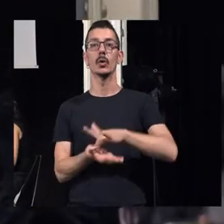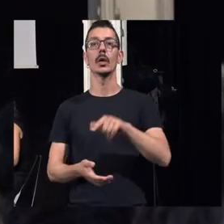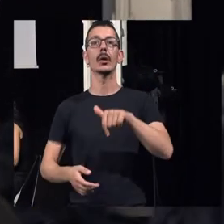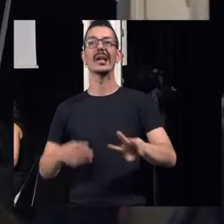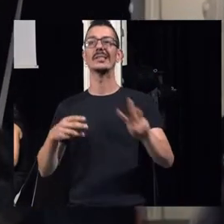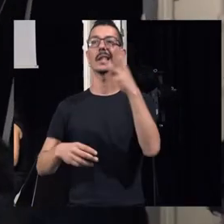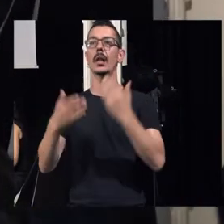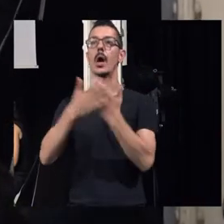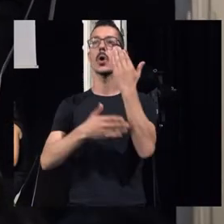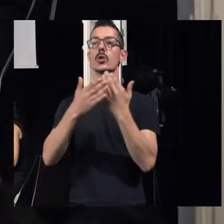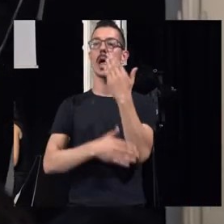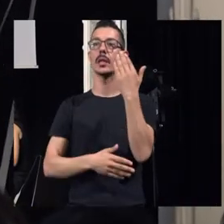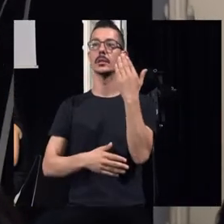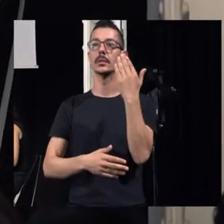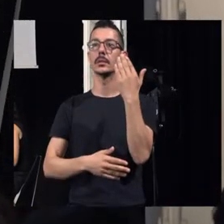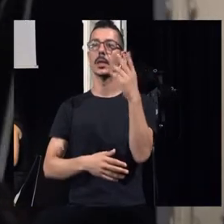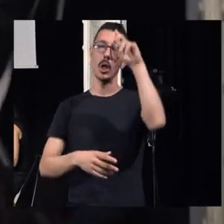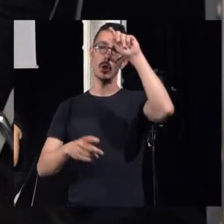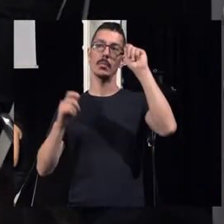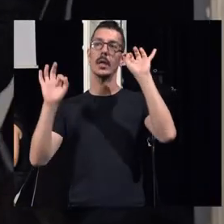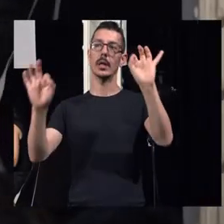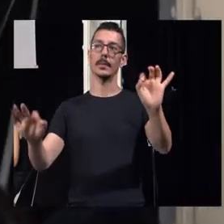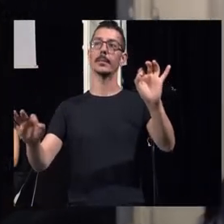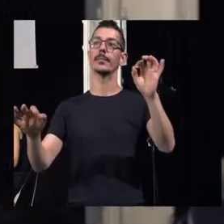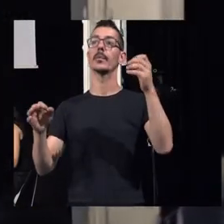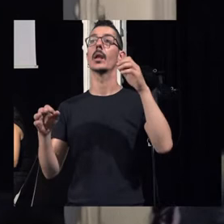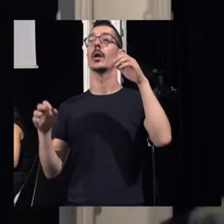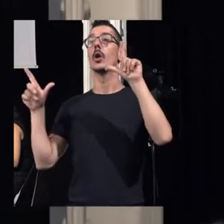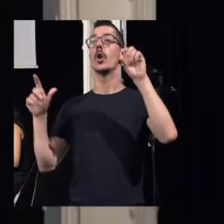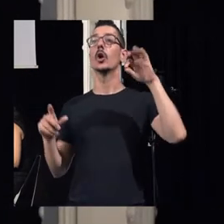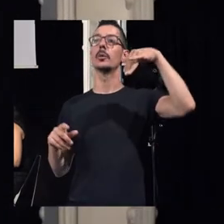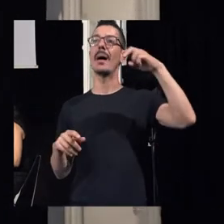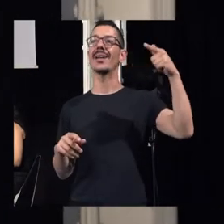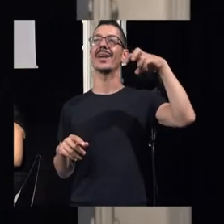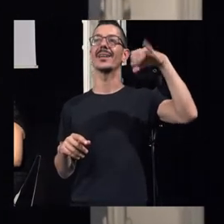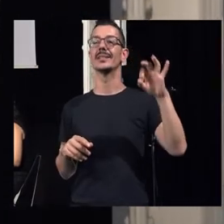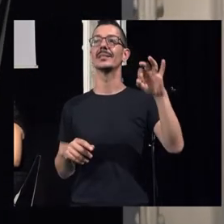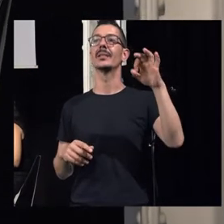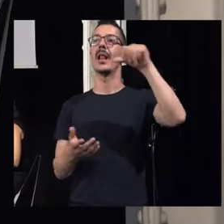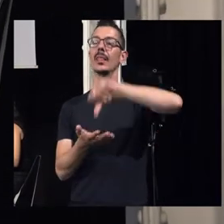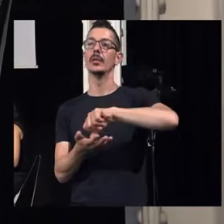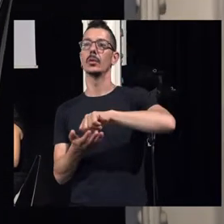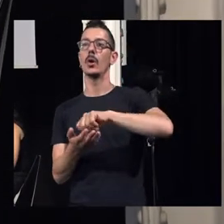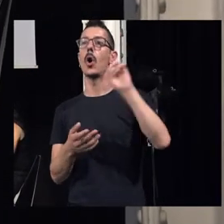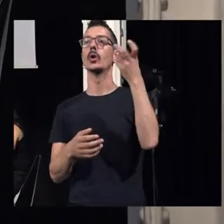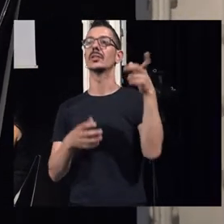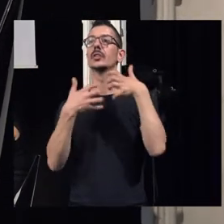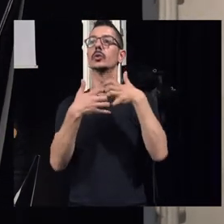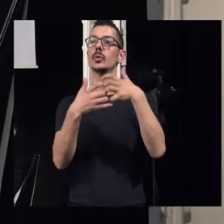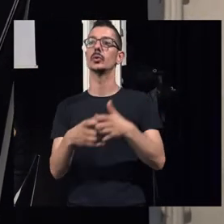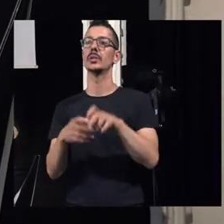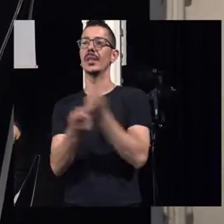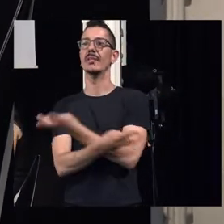estas jornadas, que se titula Los márgenes al centro, las otras luchas por la diversidad sexual y de género. En la mesa de ayer,